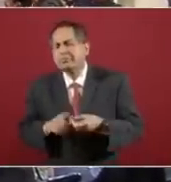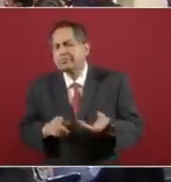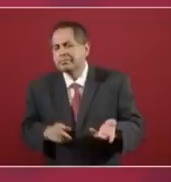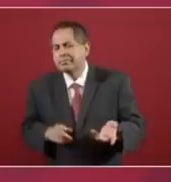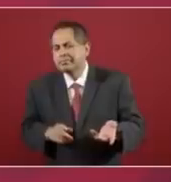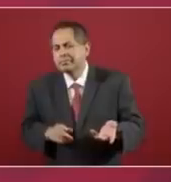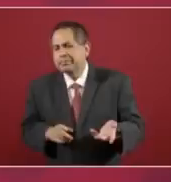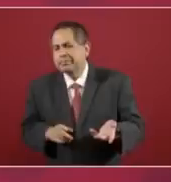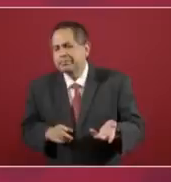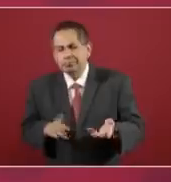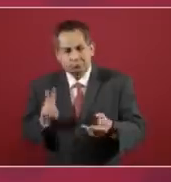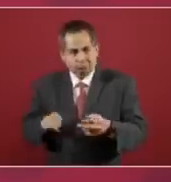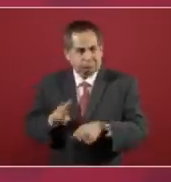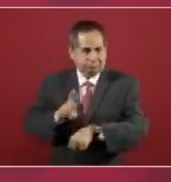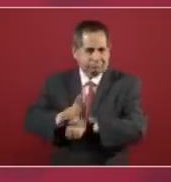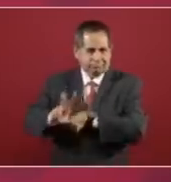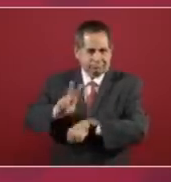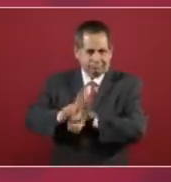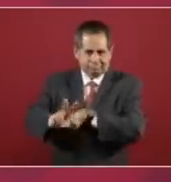era venezolano